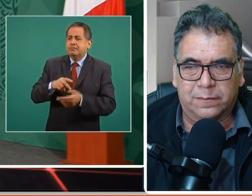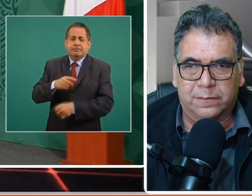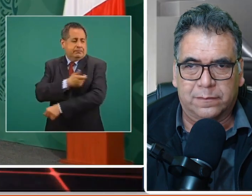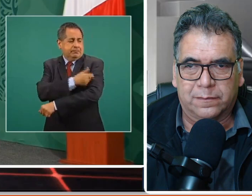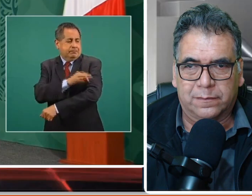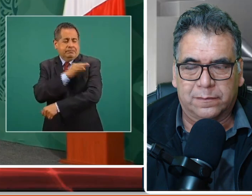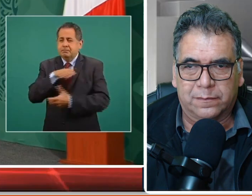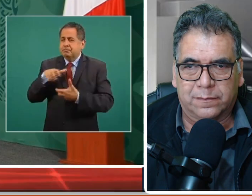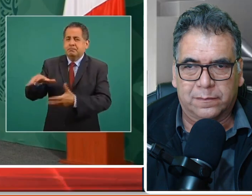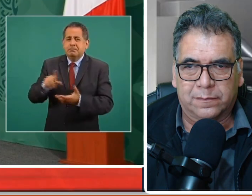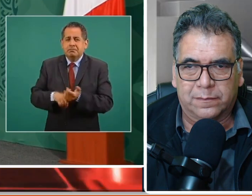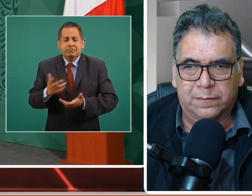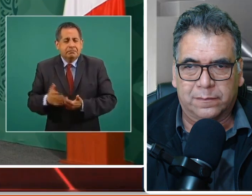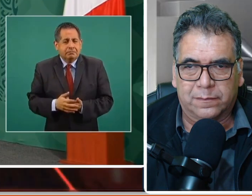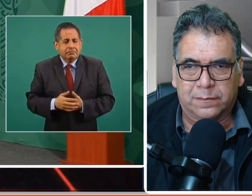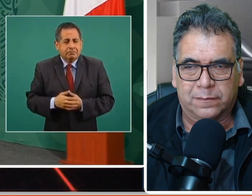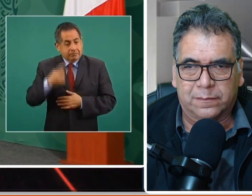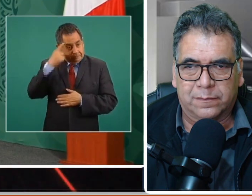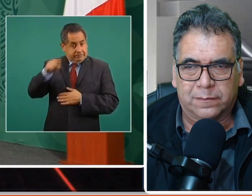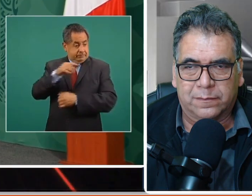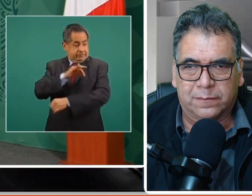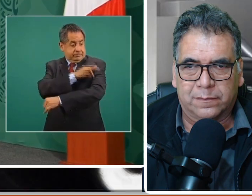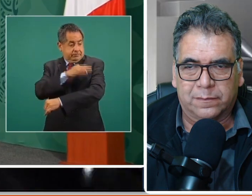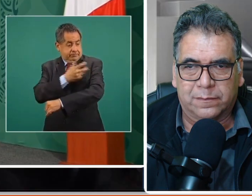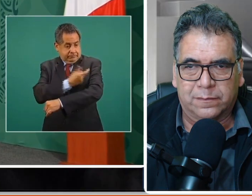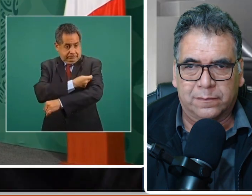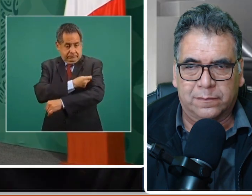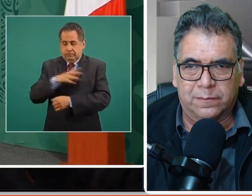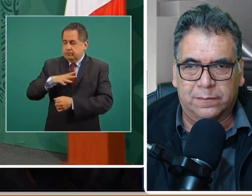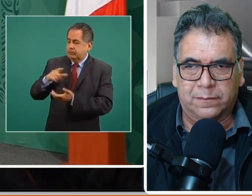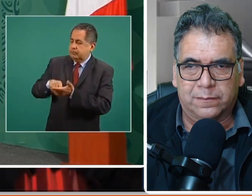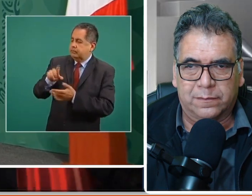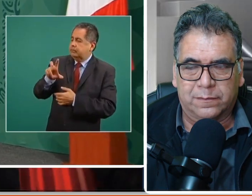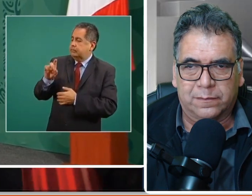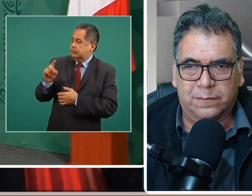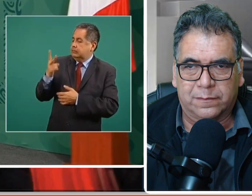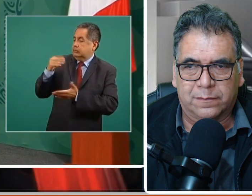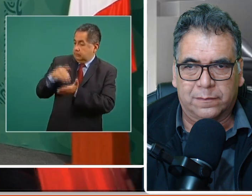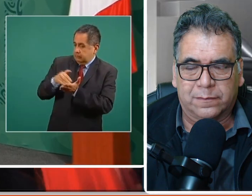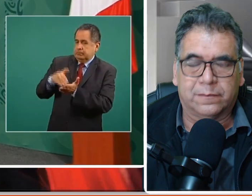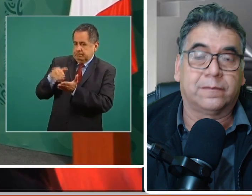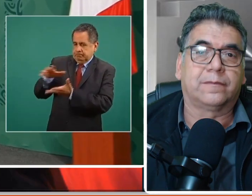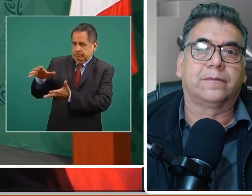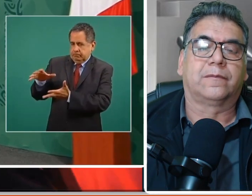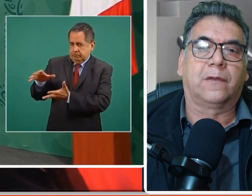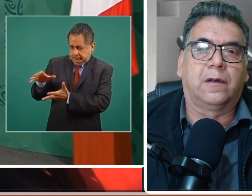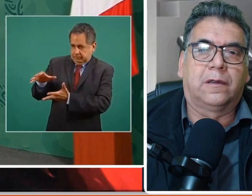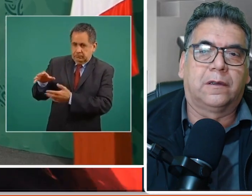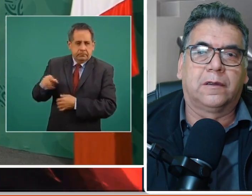¿Cuánto tenemos disponible para las vacunas? 32,000 millones. ¿Cuánto cuesta